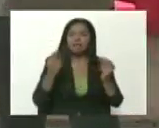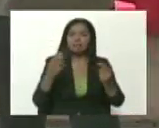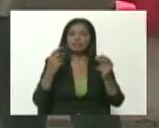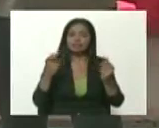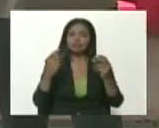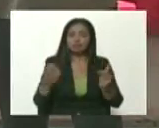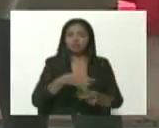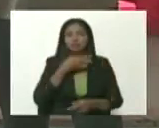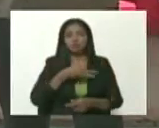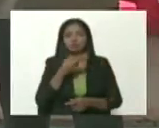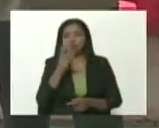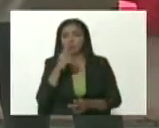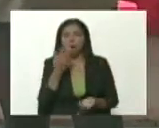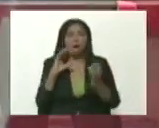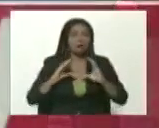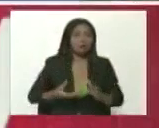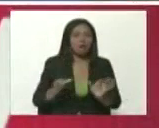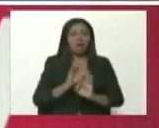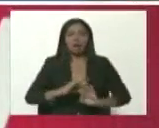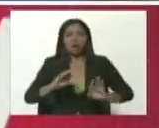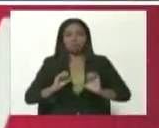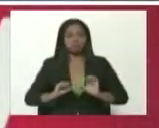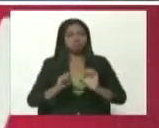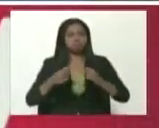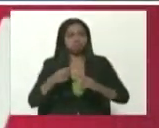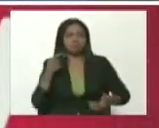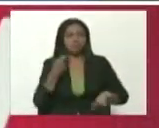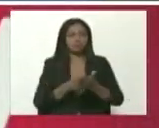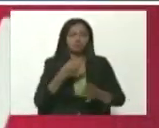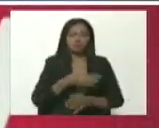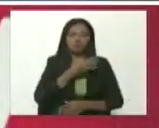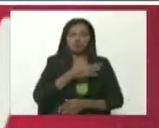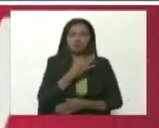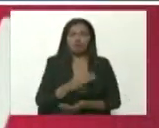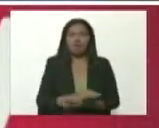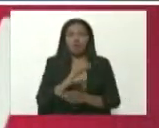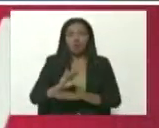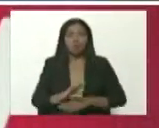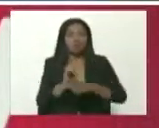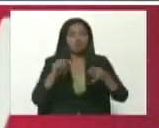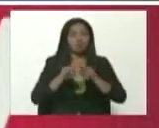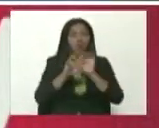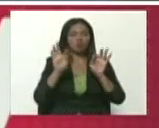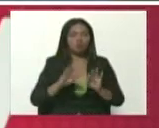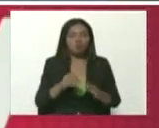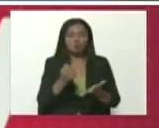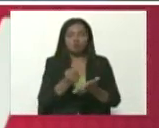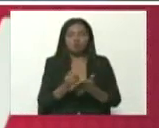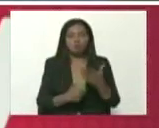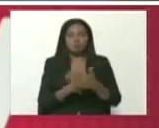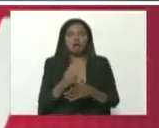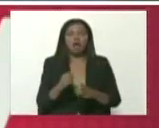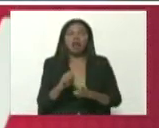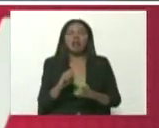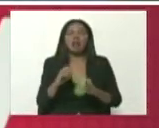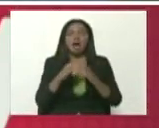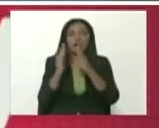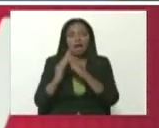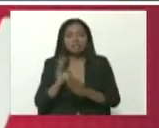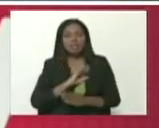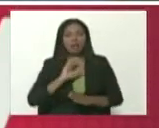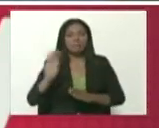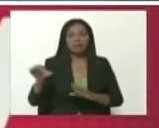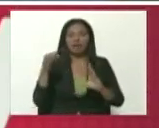social, a no haber desmayado ni un segundo en la inversión social, están protegidos. Beneficiados con hogares de la patria, camarada